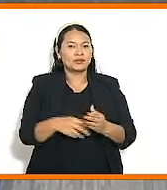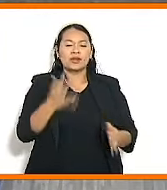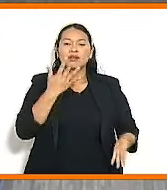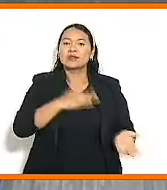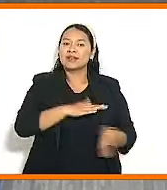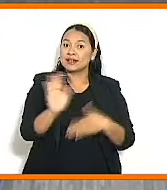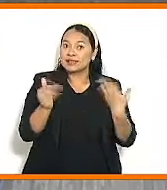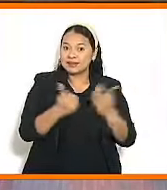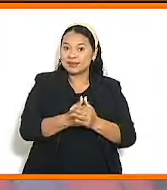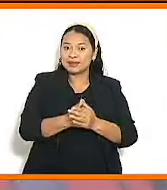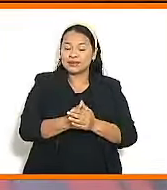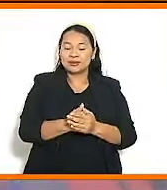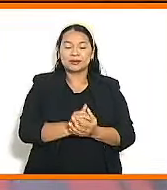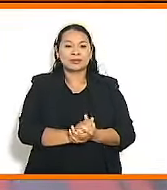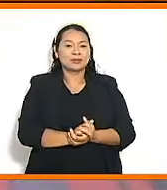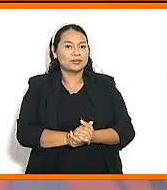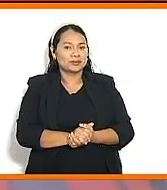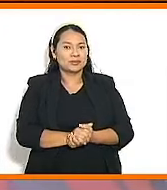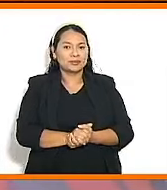suerte. Tu primer dígito es